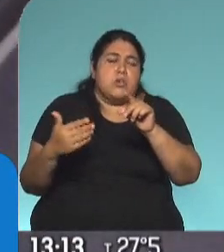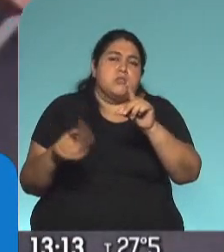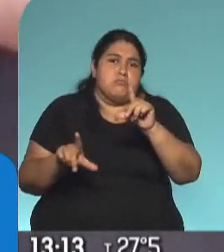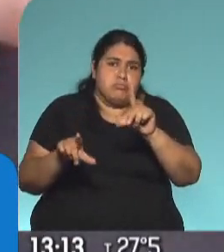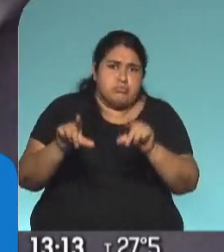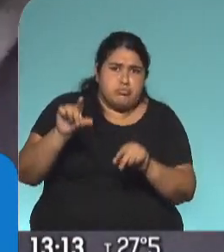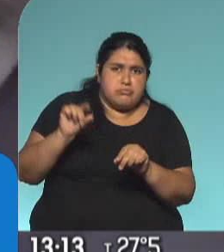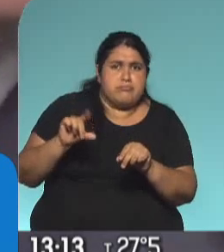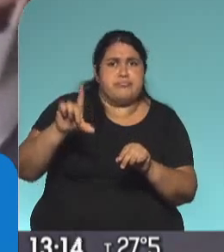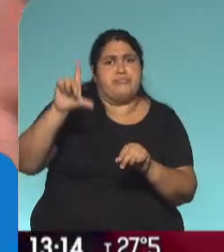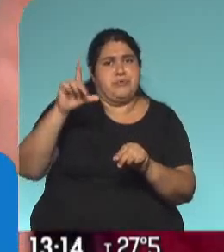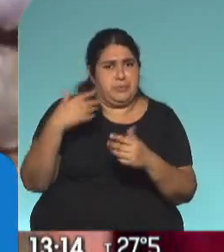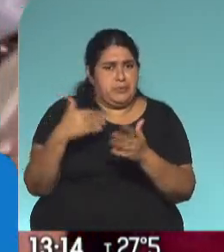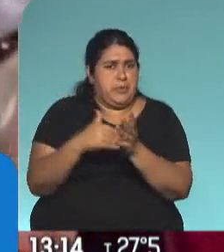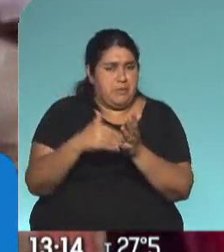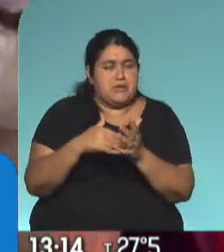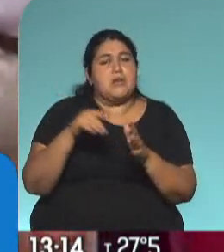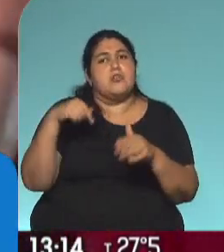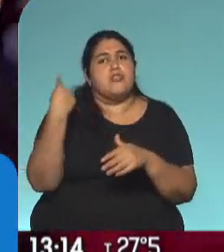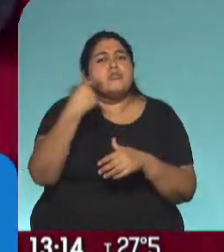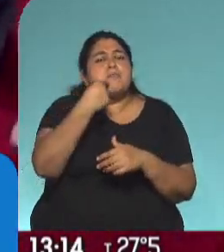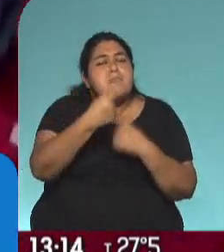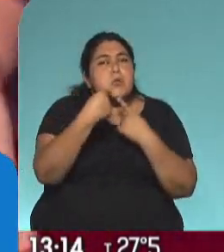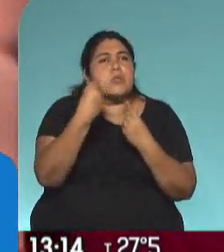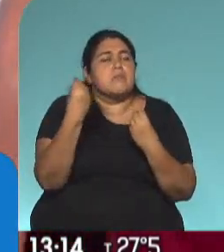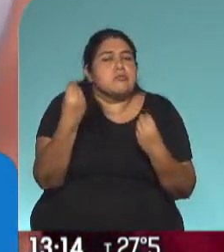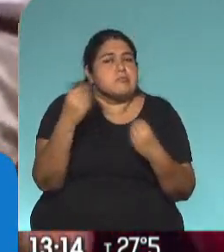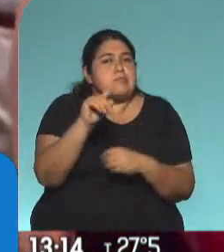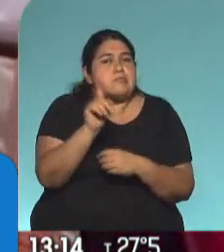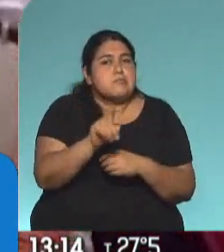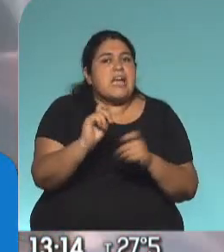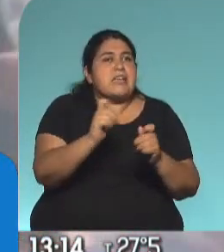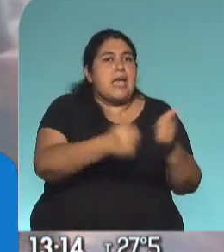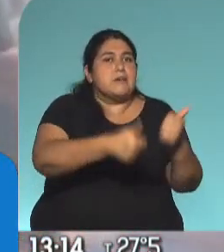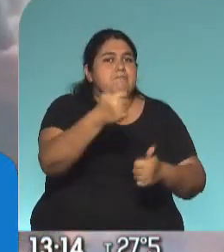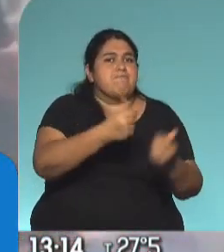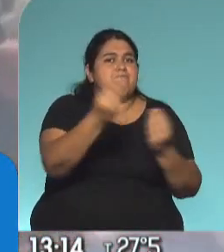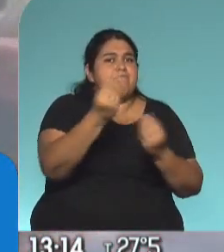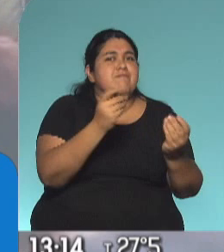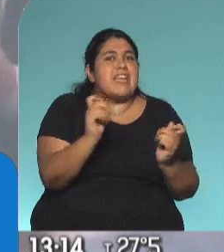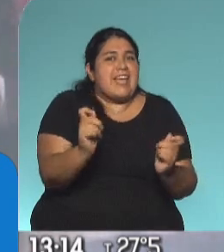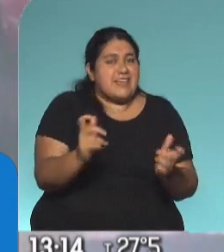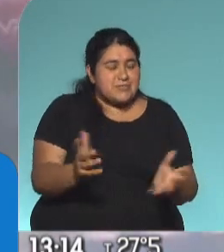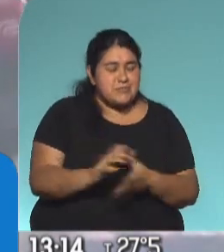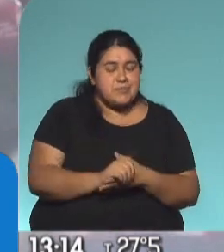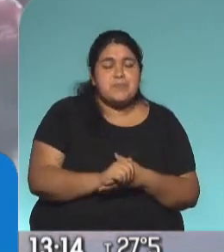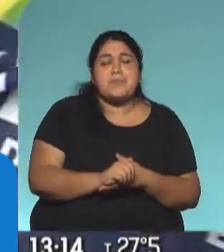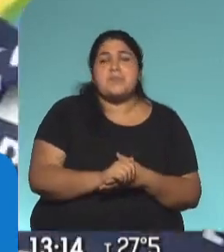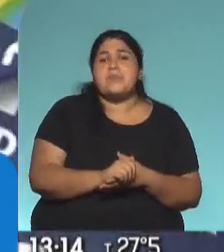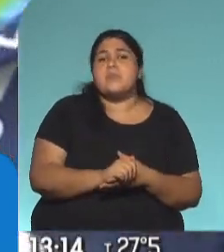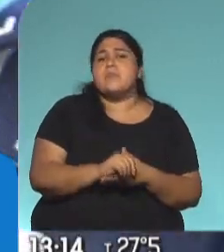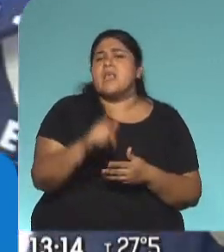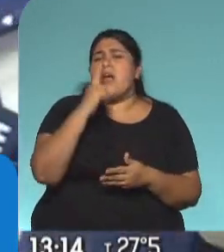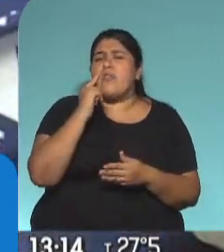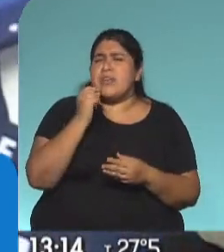esas preguntas acerca de quién va a llegar a disputar esto. ¿Qué fecha